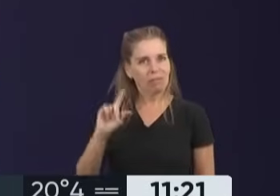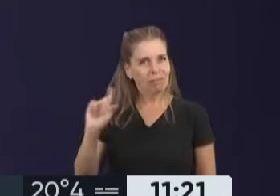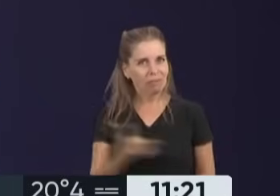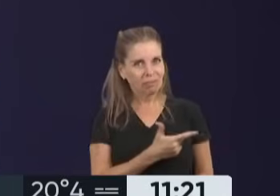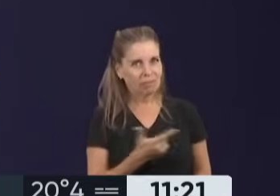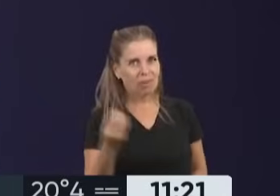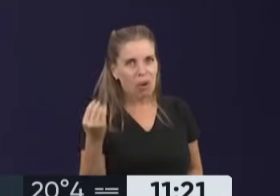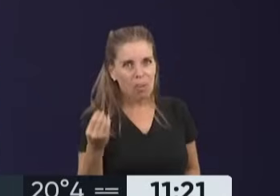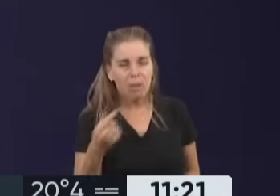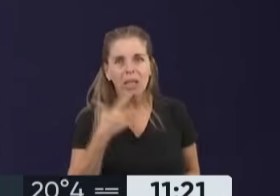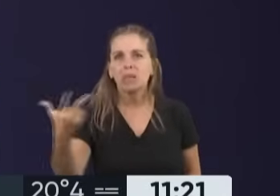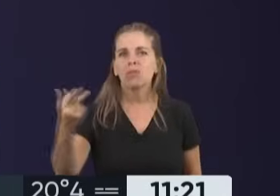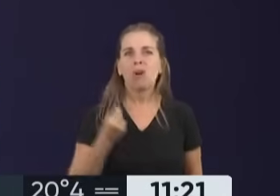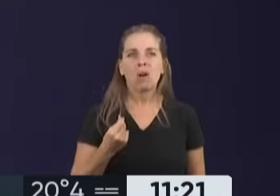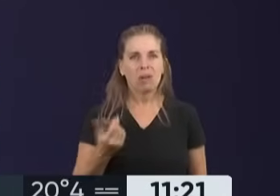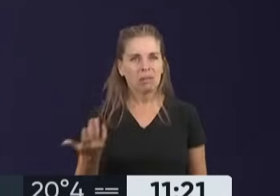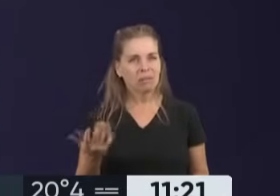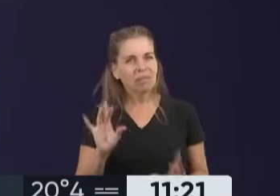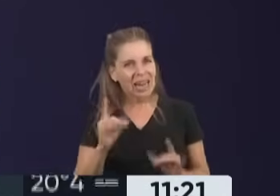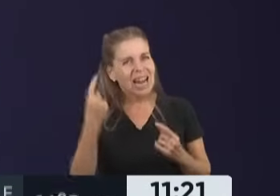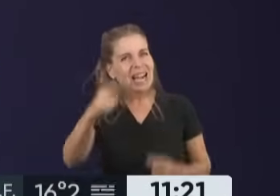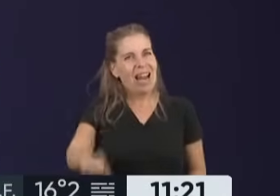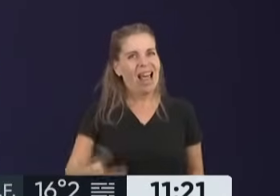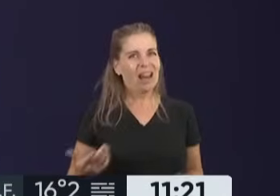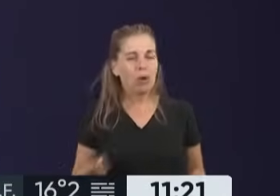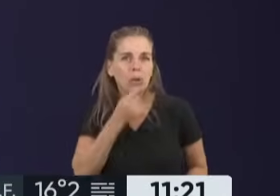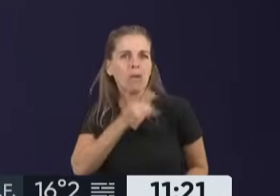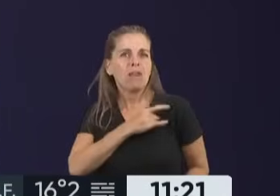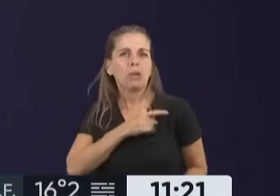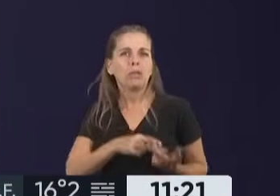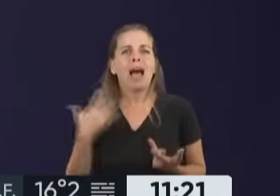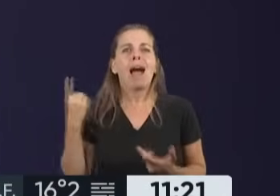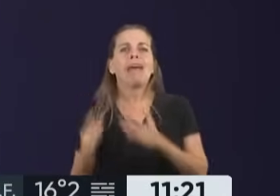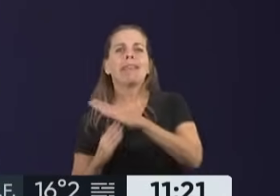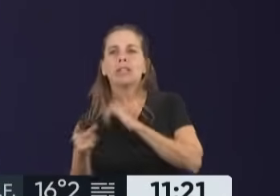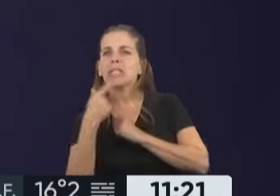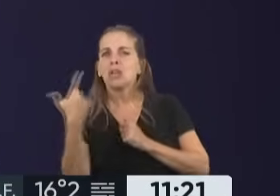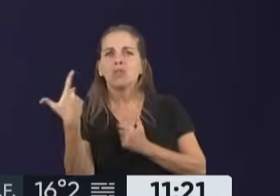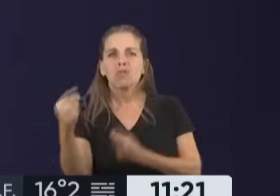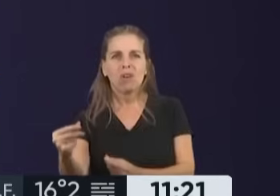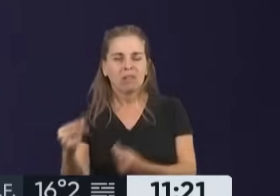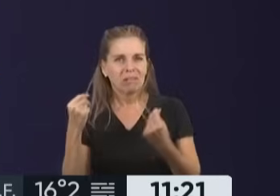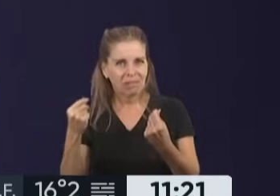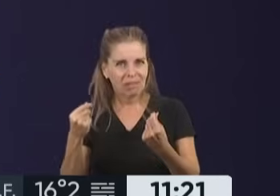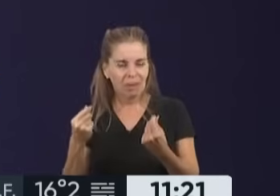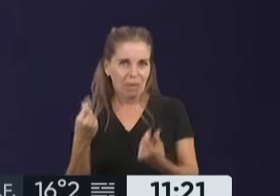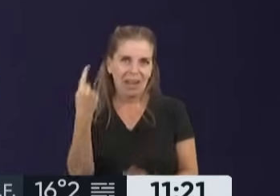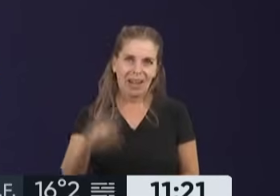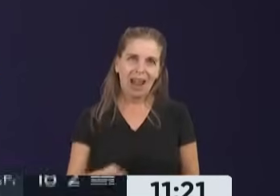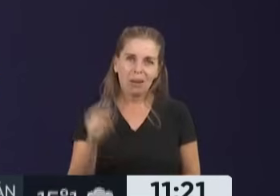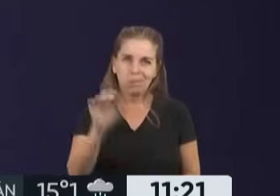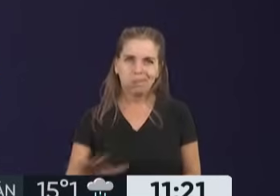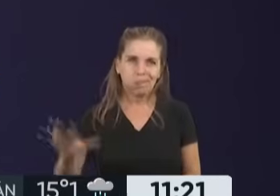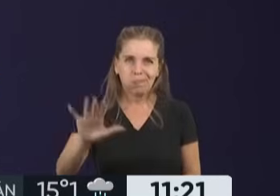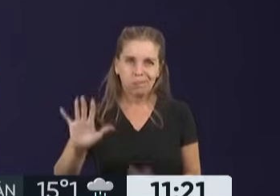que alguien diga abiertamente, yo no quiero que me auditen el dinero que me dan los ciudadanos para que yo maneje.